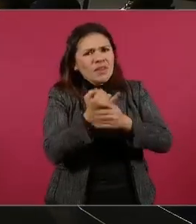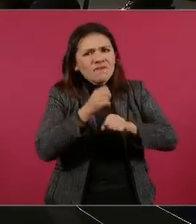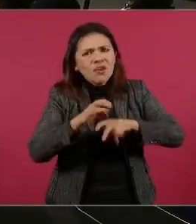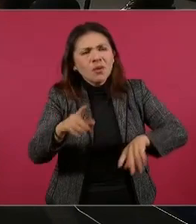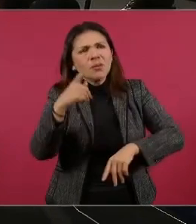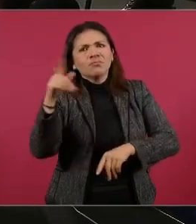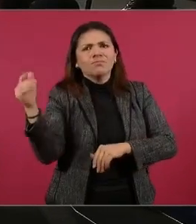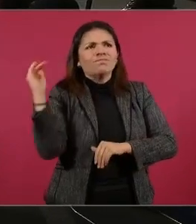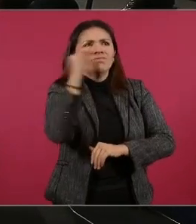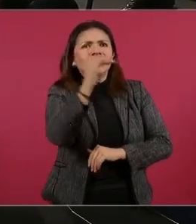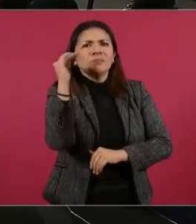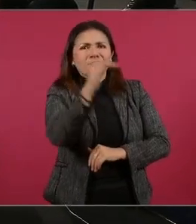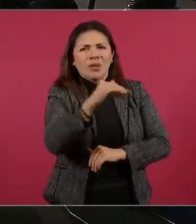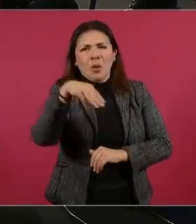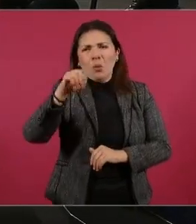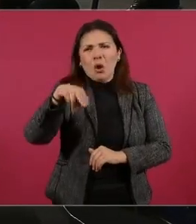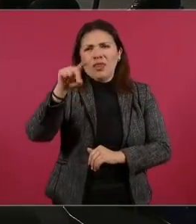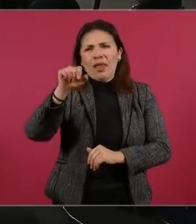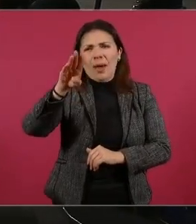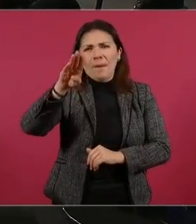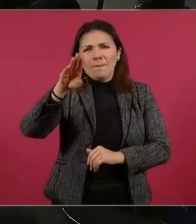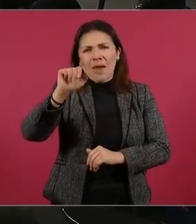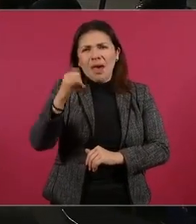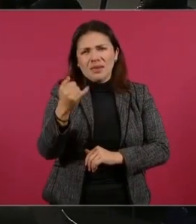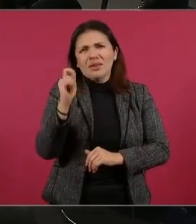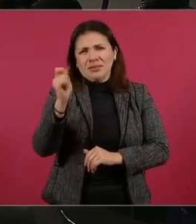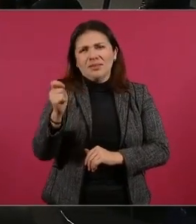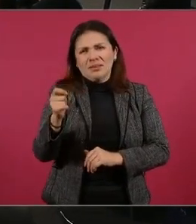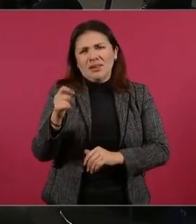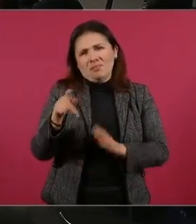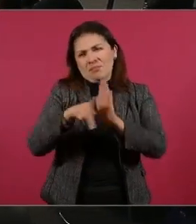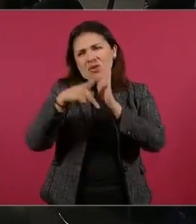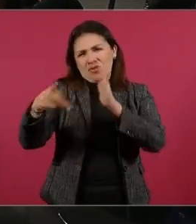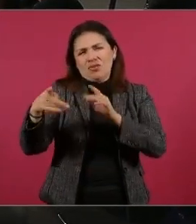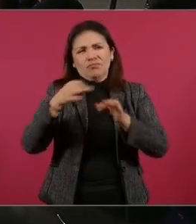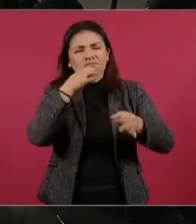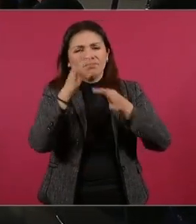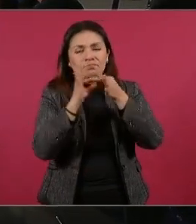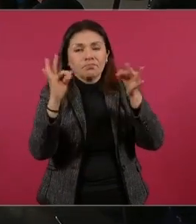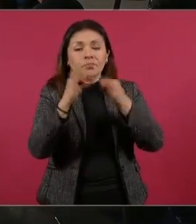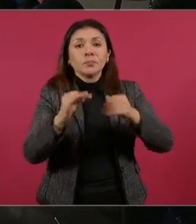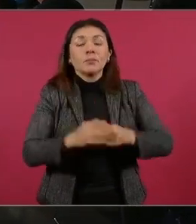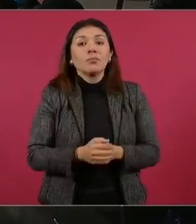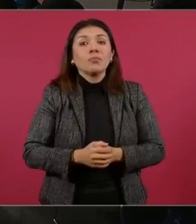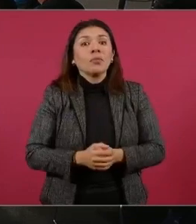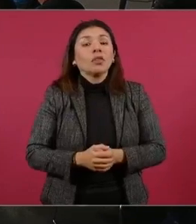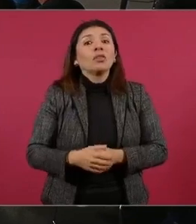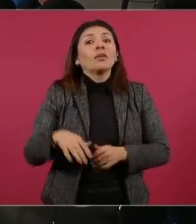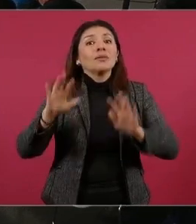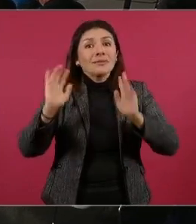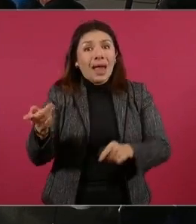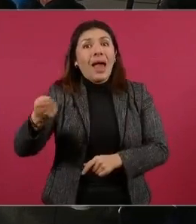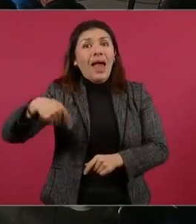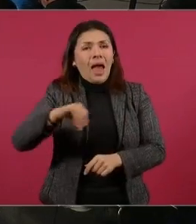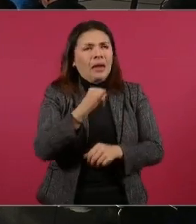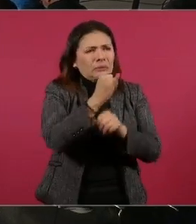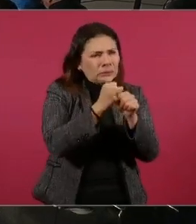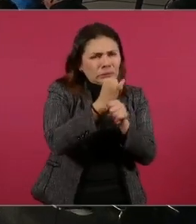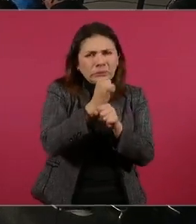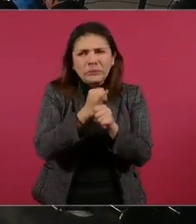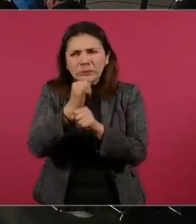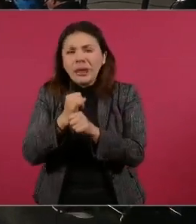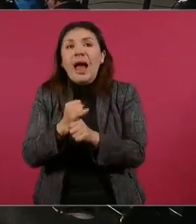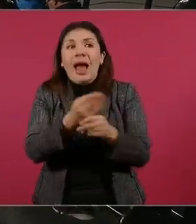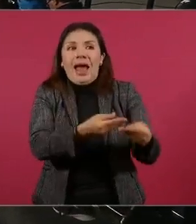hecho en concreto que es el medio que lo ha sacado que lo trabajó y han logrado ellos conseguir algunos informes